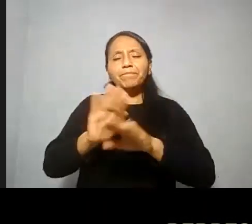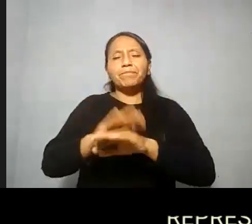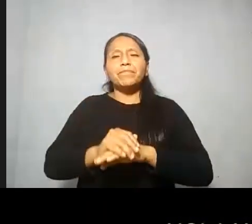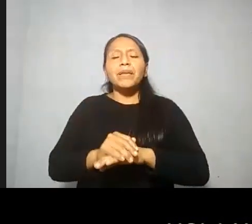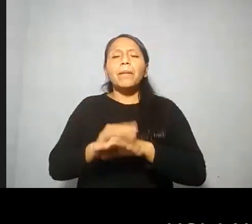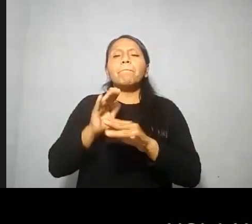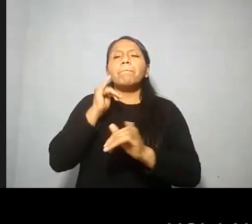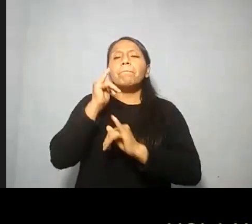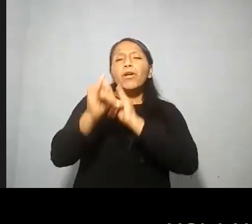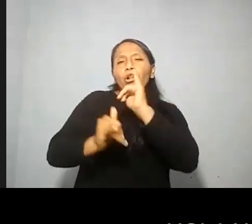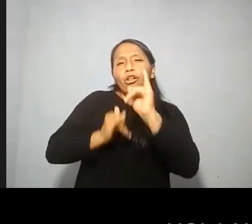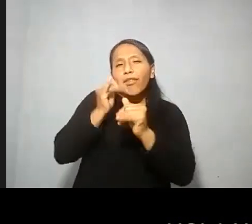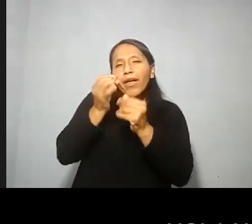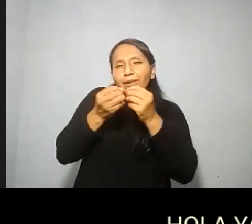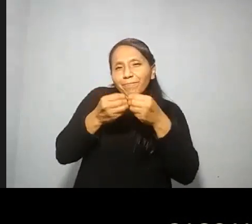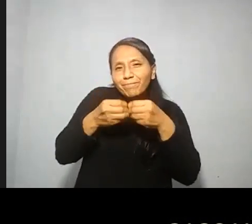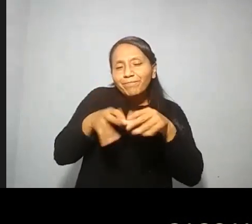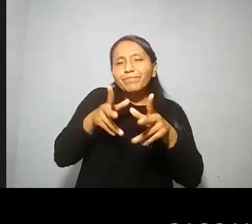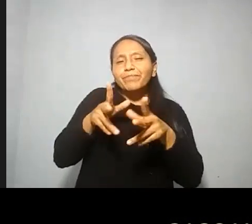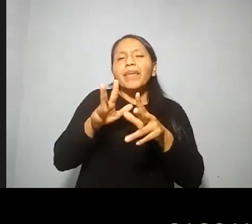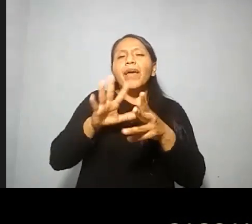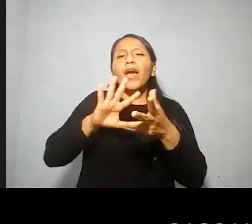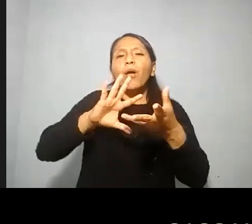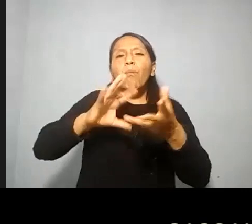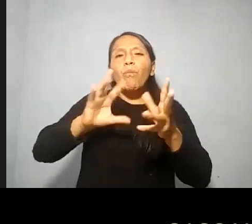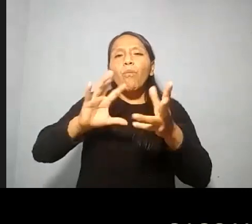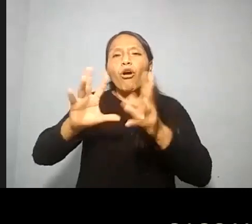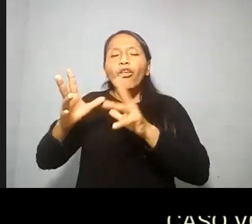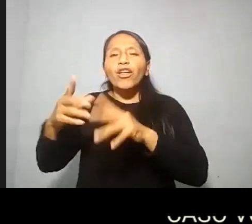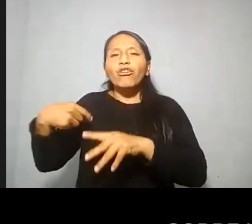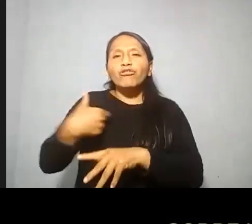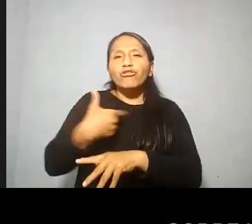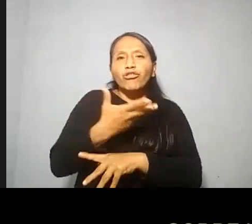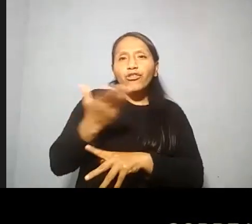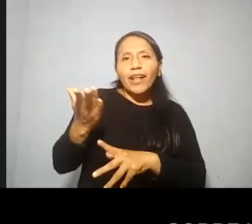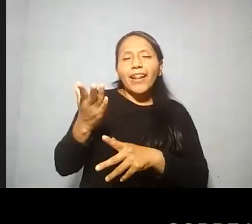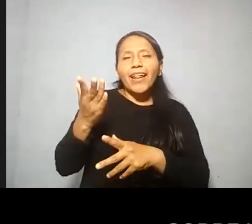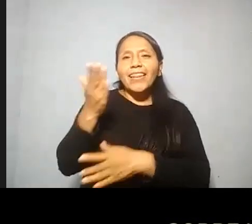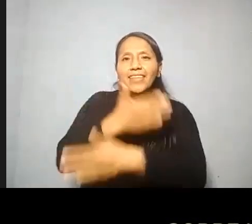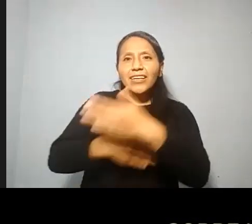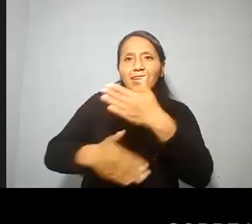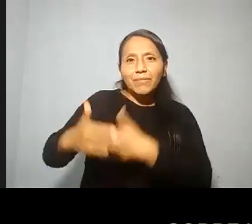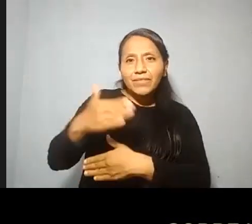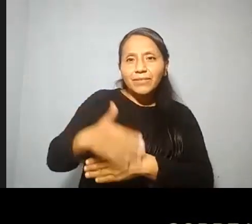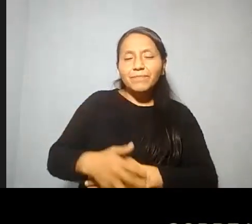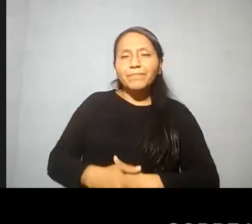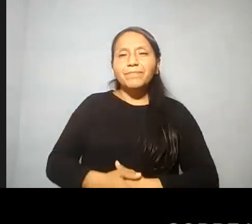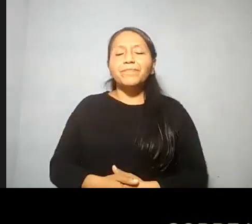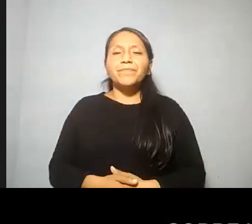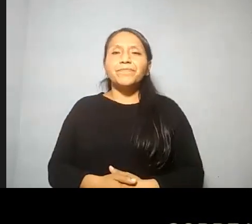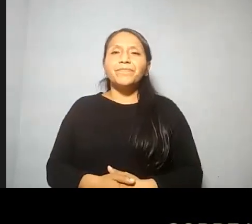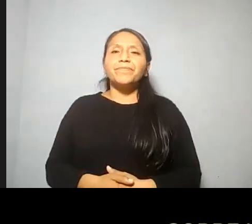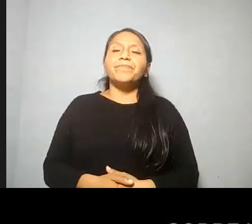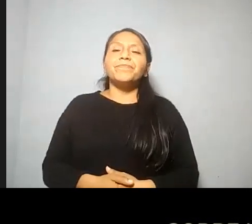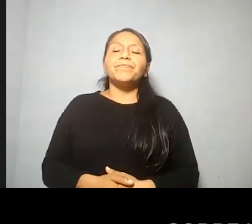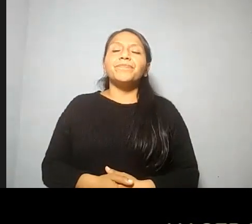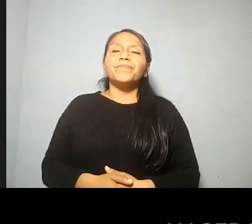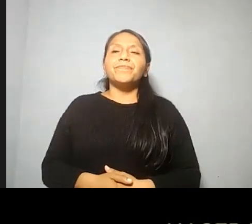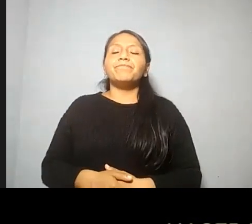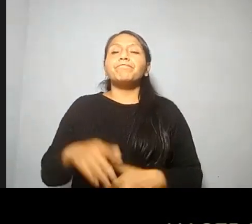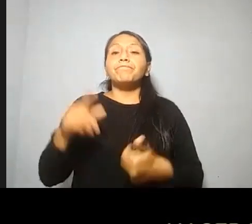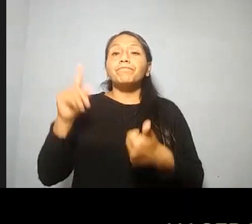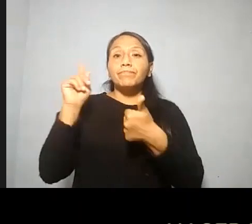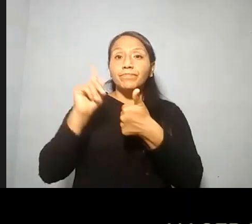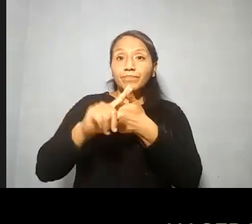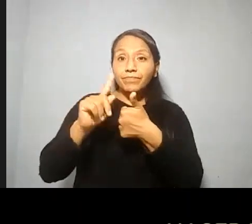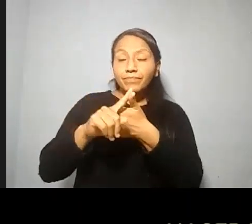introducción sobre los tres modelos sociales de discapacidad. El primero de ellos es